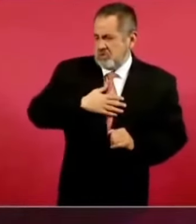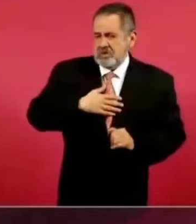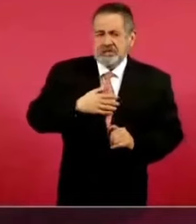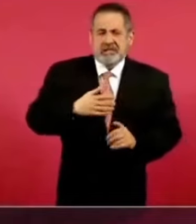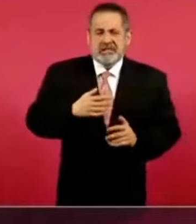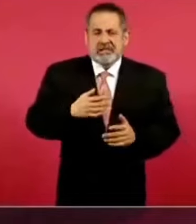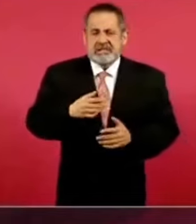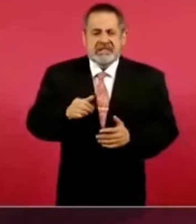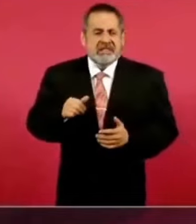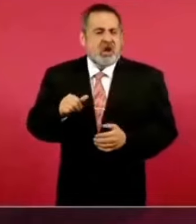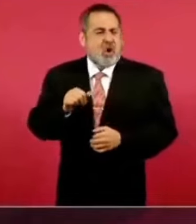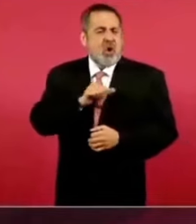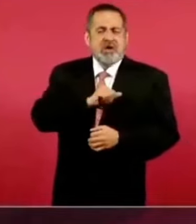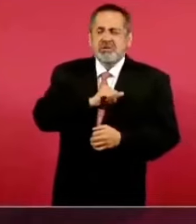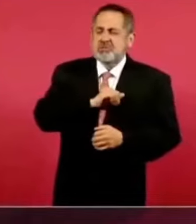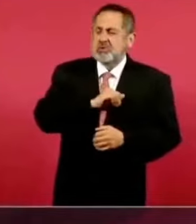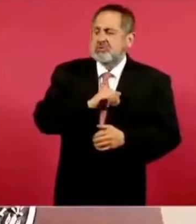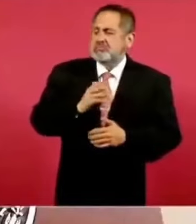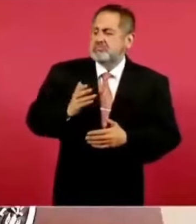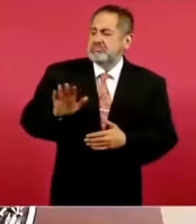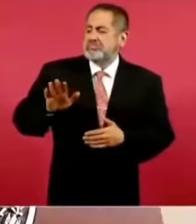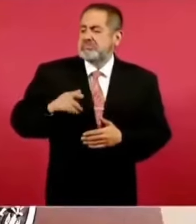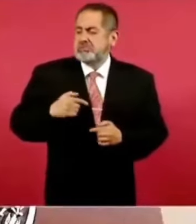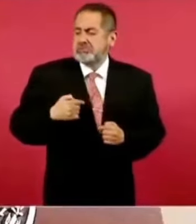de egoísmo.